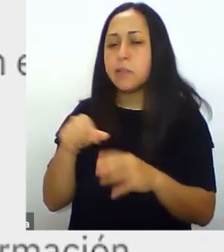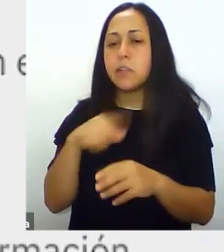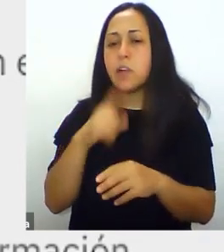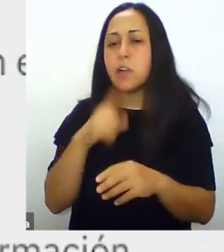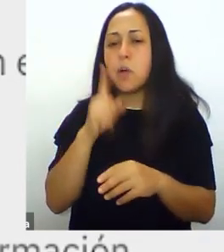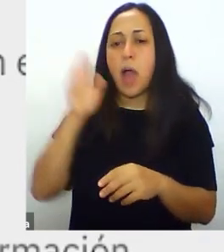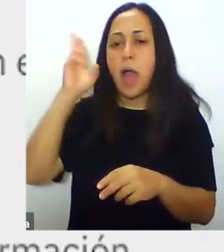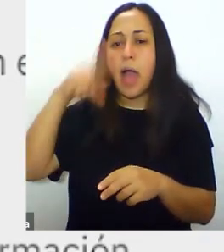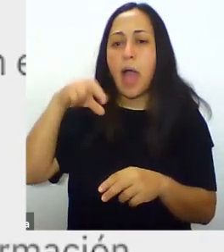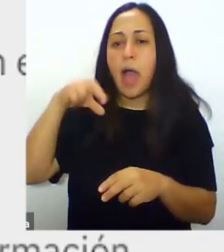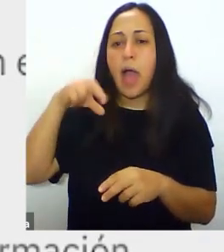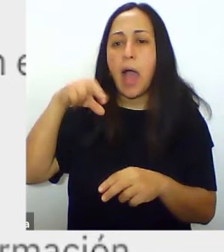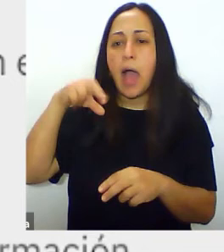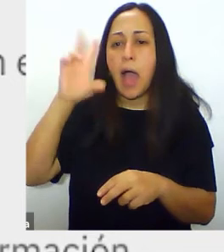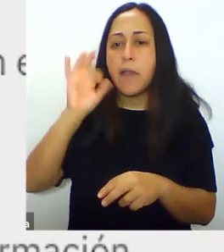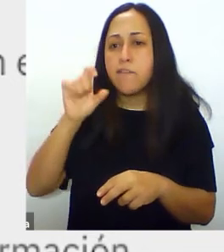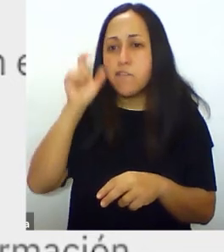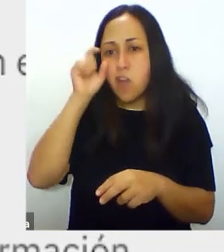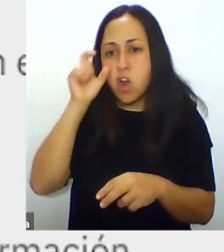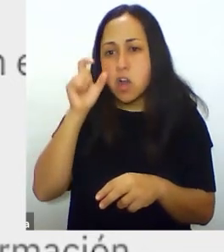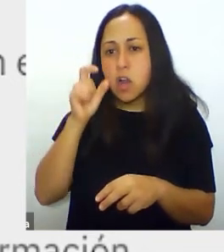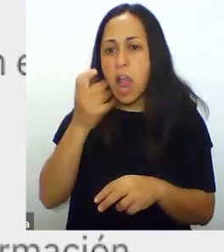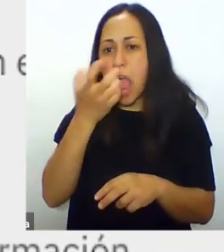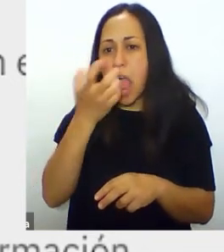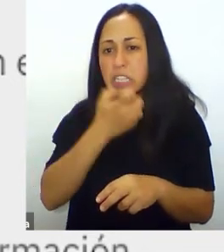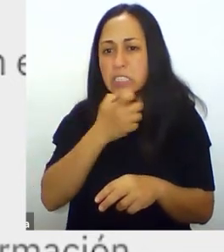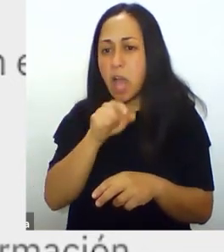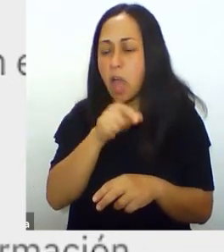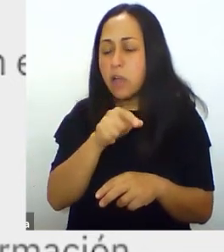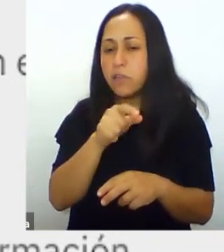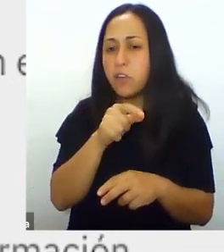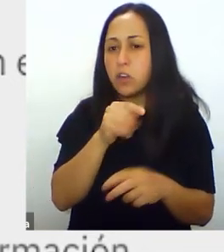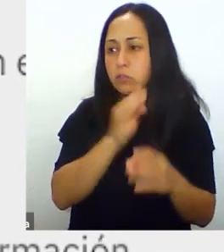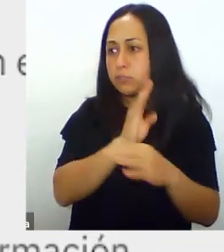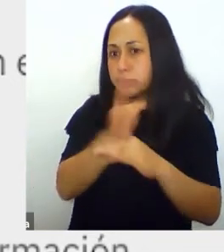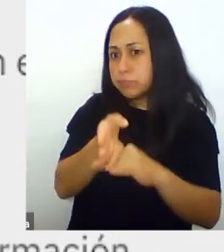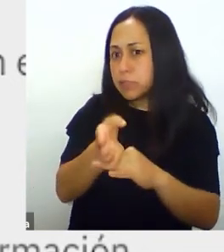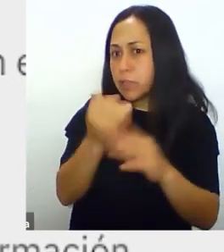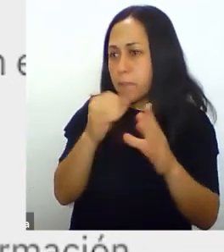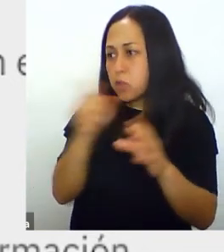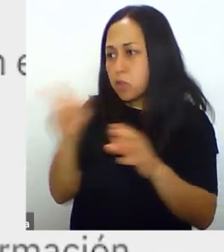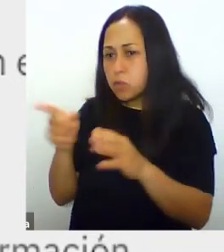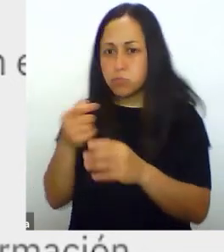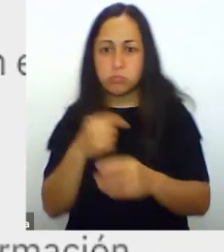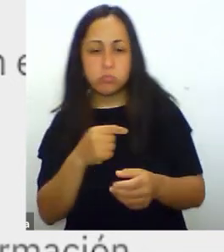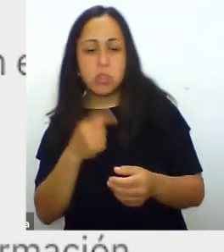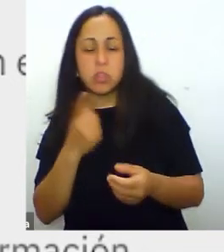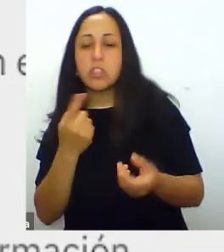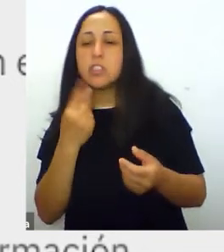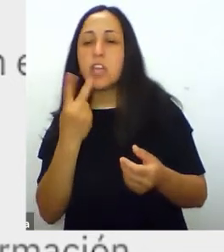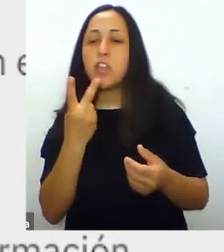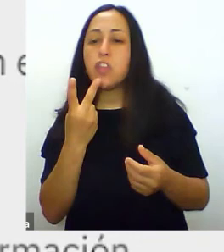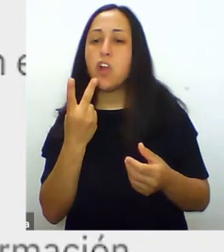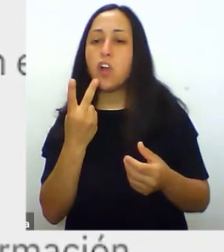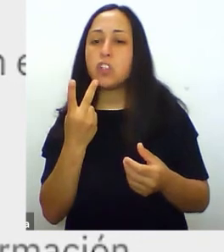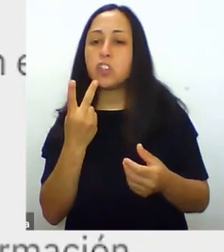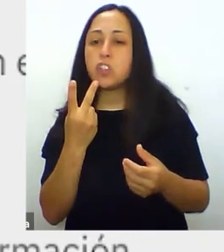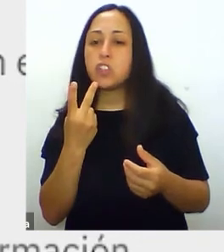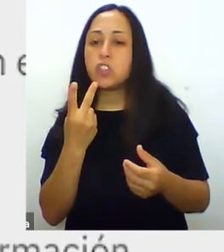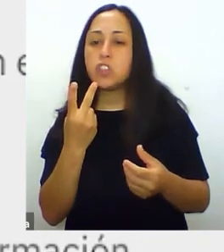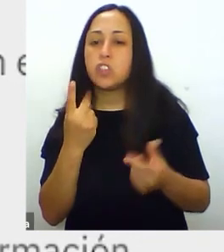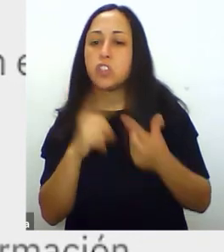¿qué significa eso? Que ahí Rosa sufrió otros dos tipos de violencia que tienen que ver en primera instancia con el acceso o